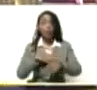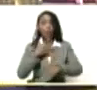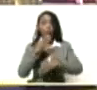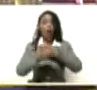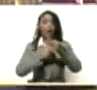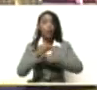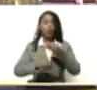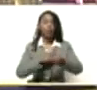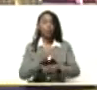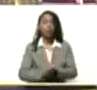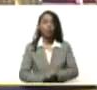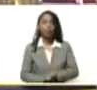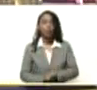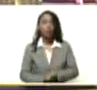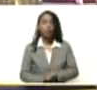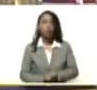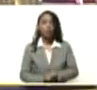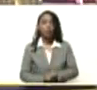hecho